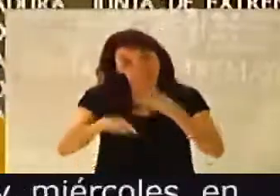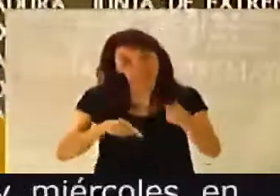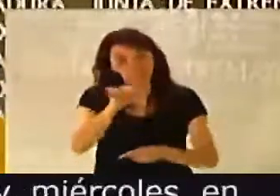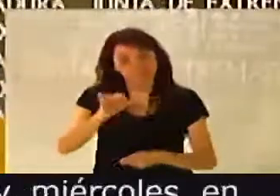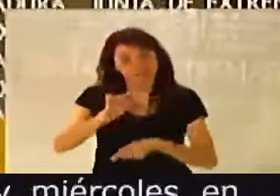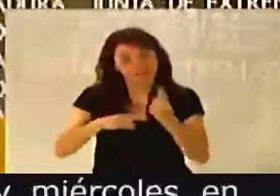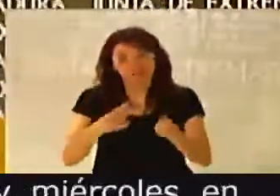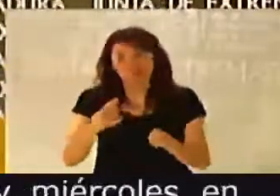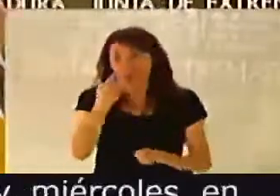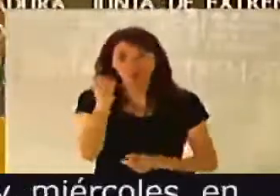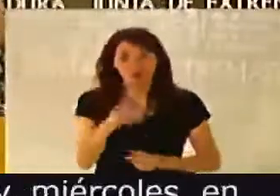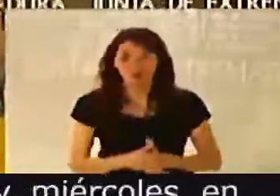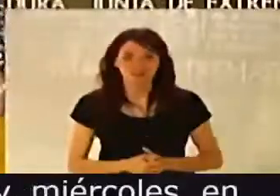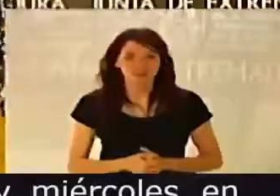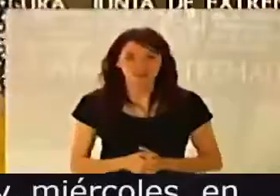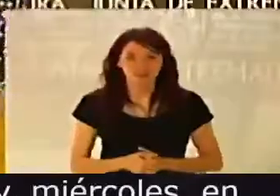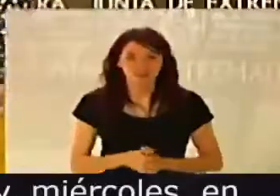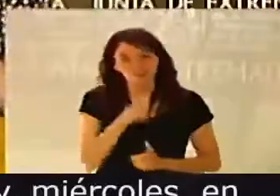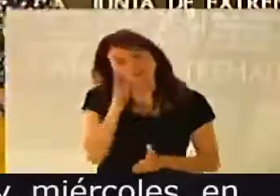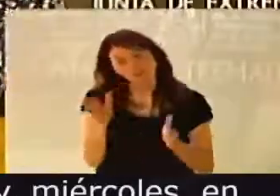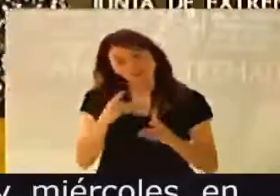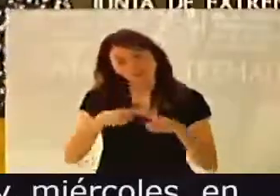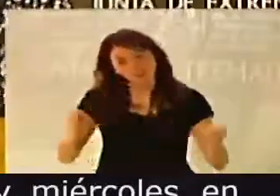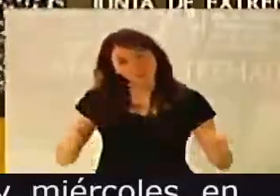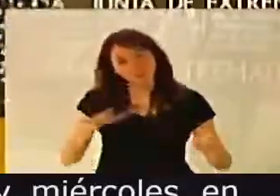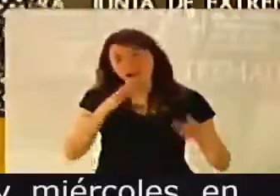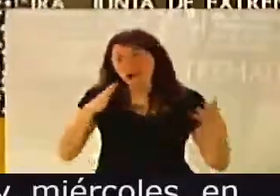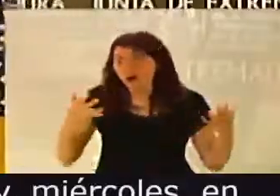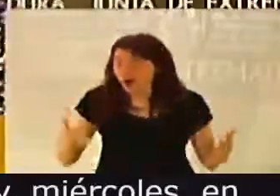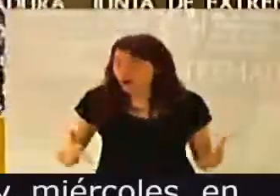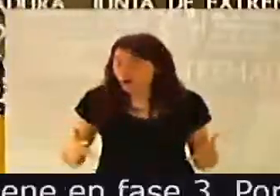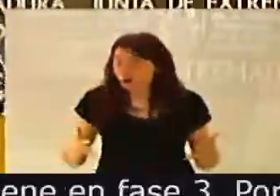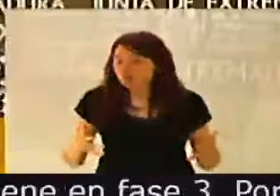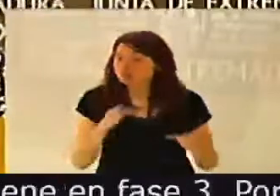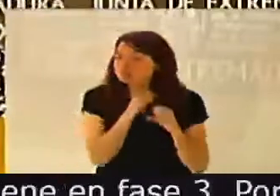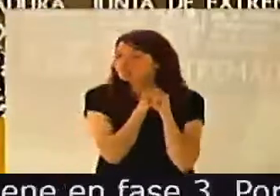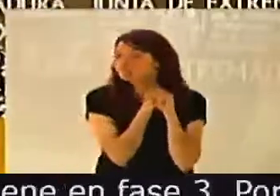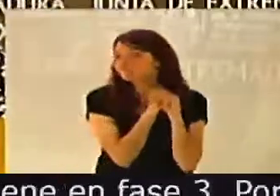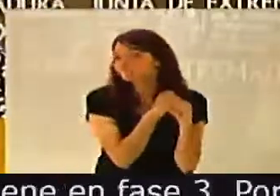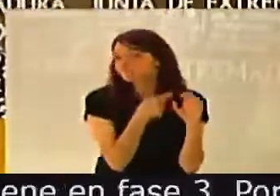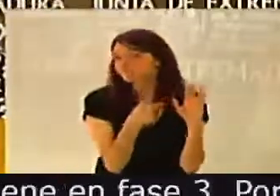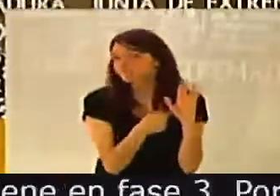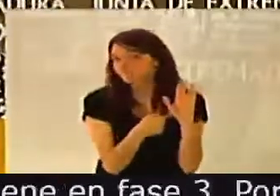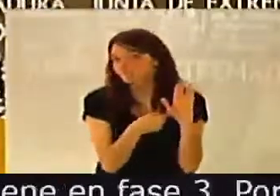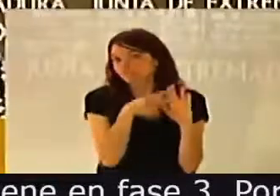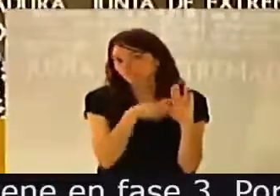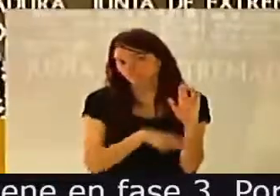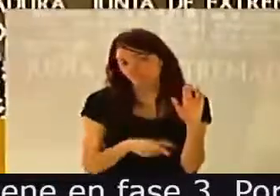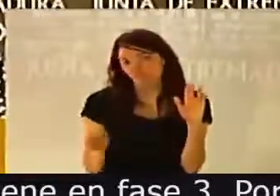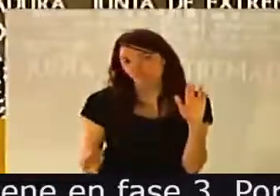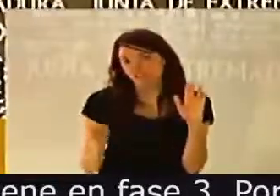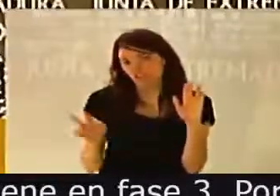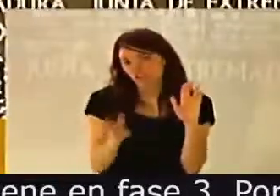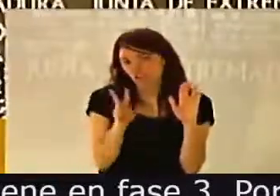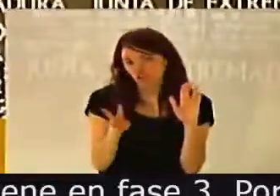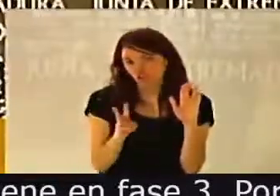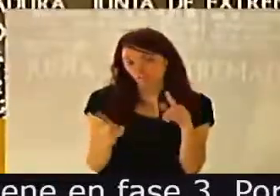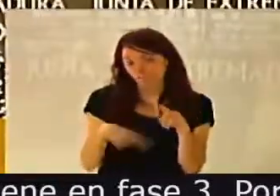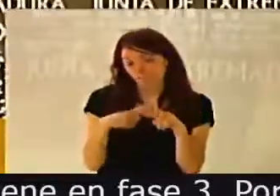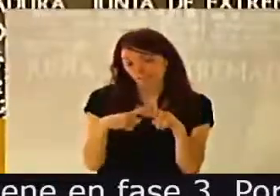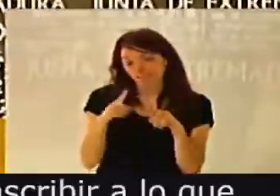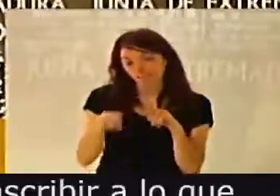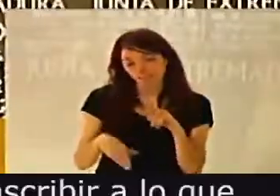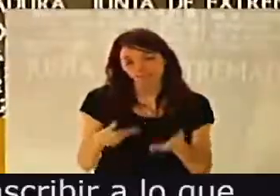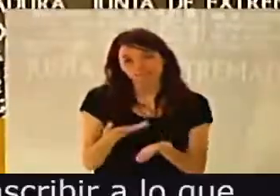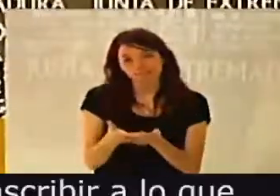fase 3. Por eso, en estos momentos, nos tenemos que circunscribir a lo que podemos hacer en fase 2 y también solicitando la